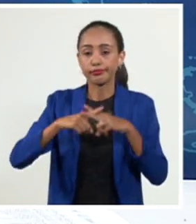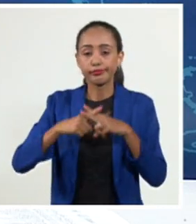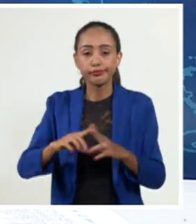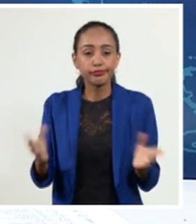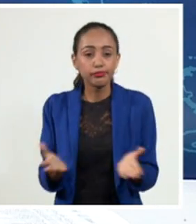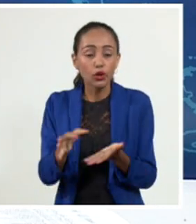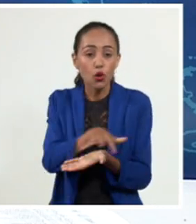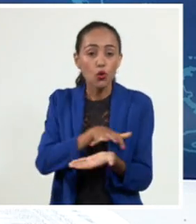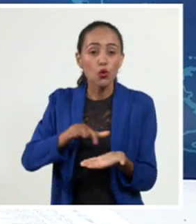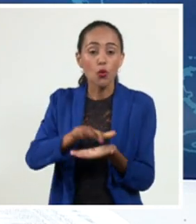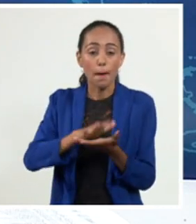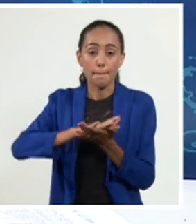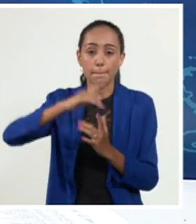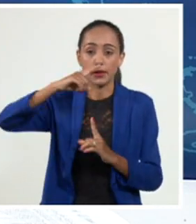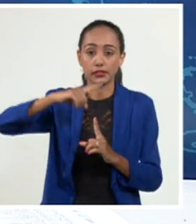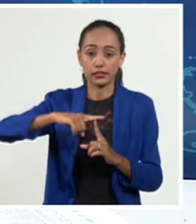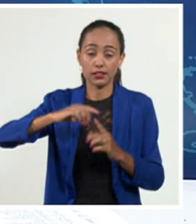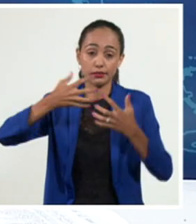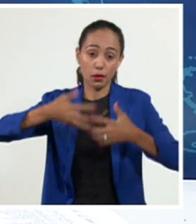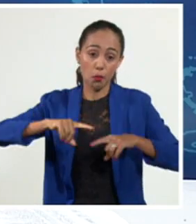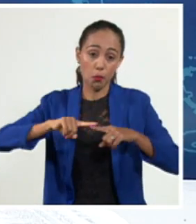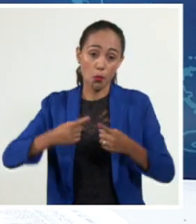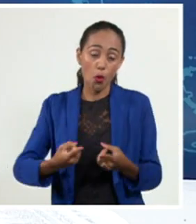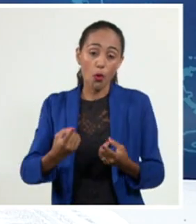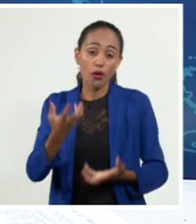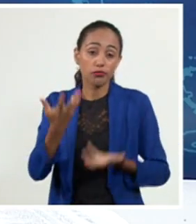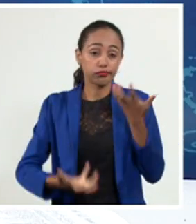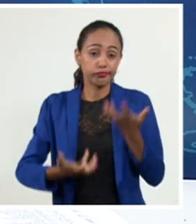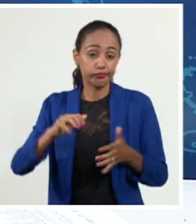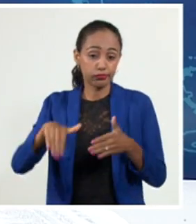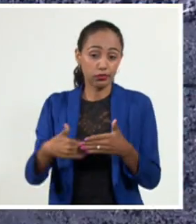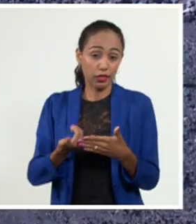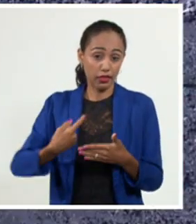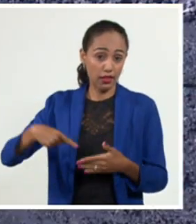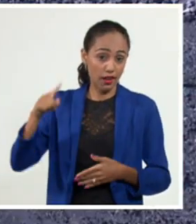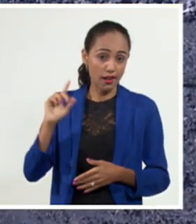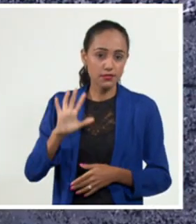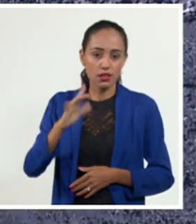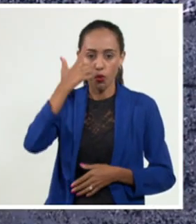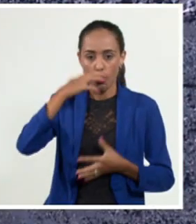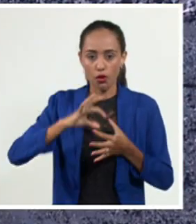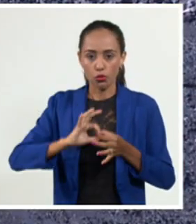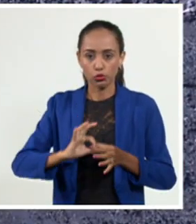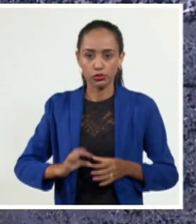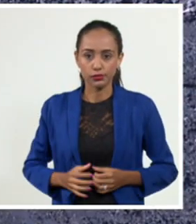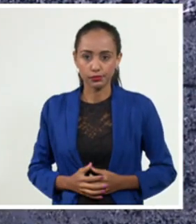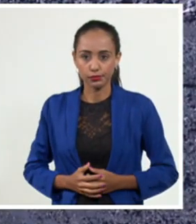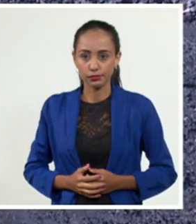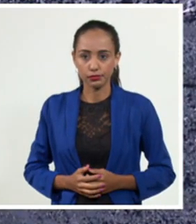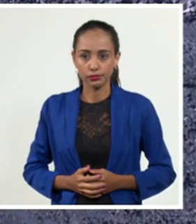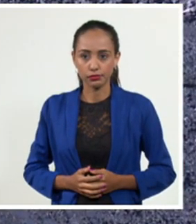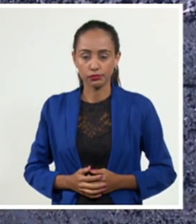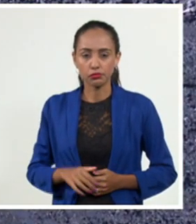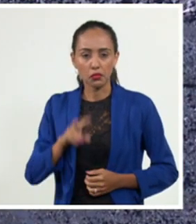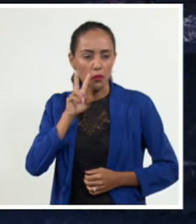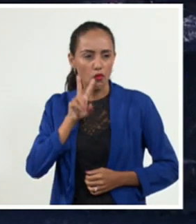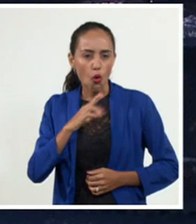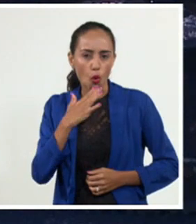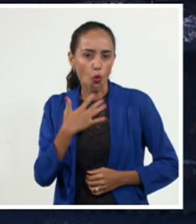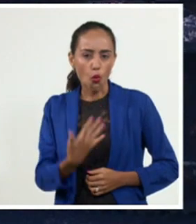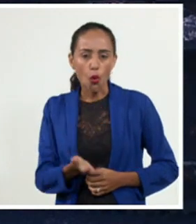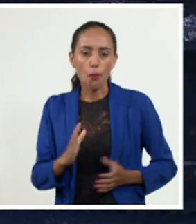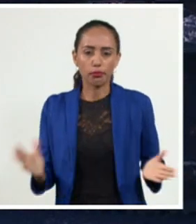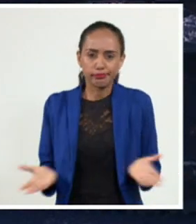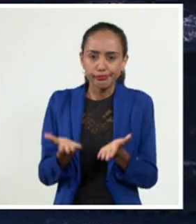la zona industrial de matanzas tras el incendio del pasado 5 de agosto chequear el avance del programa de